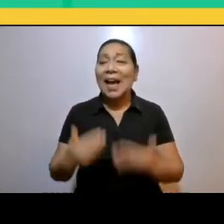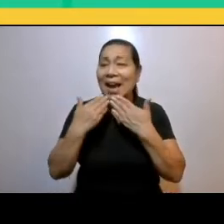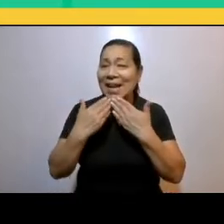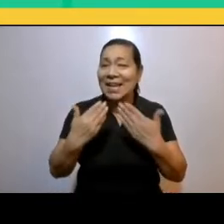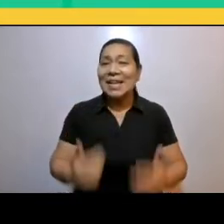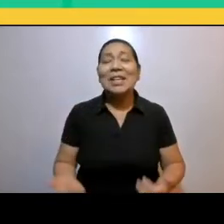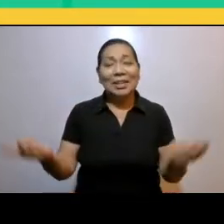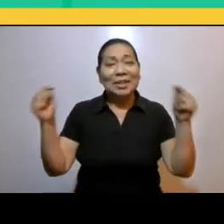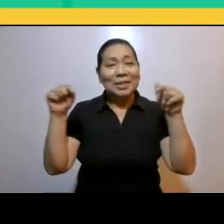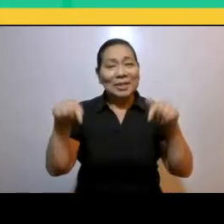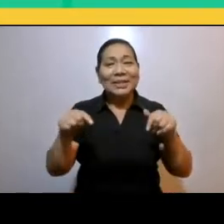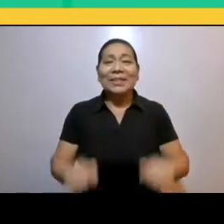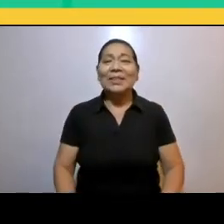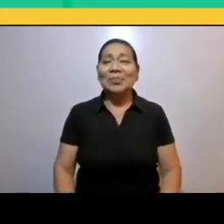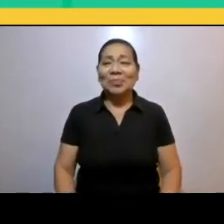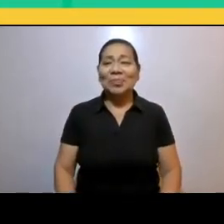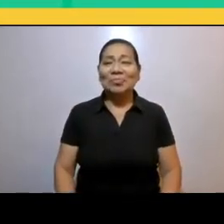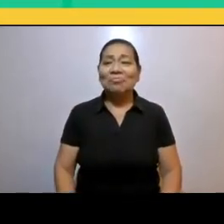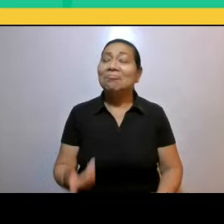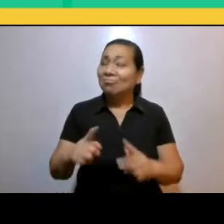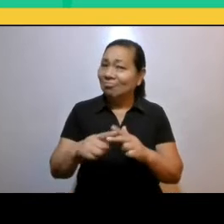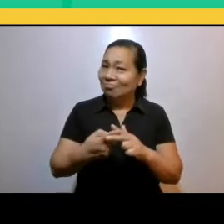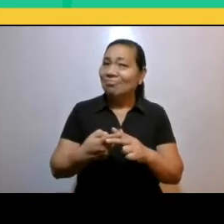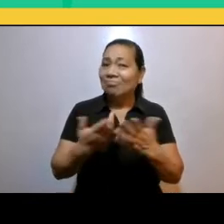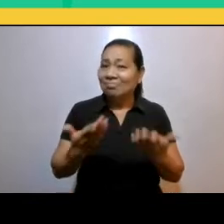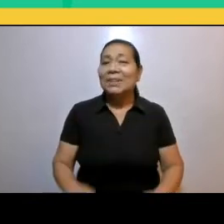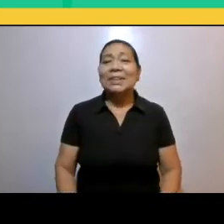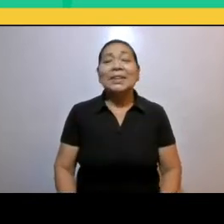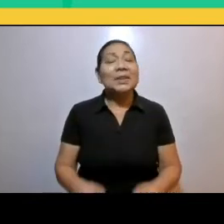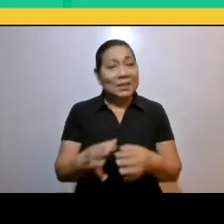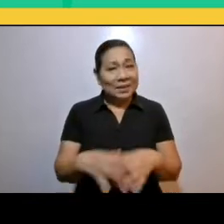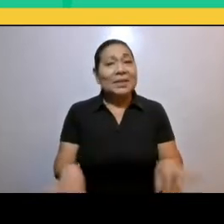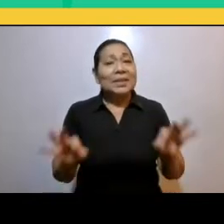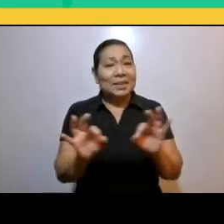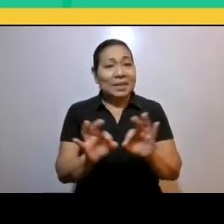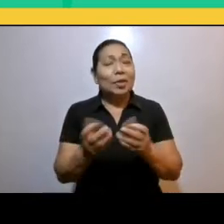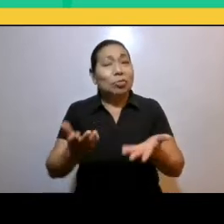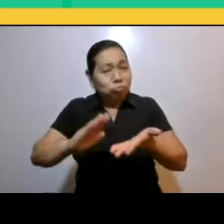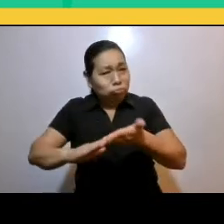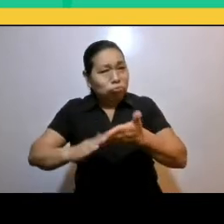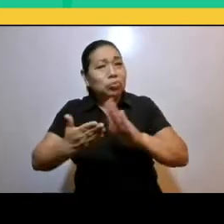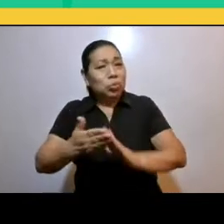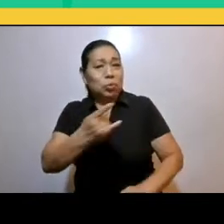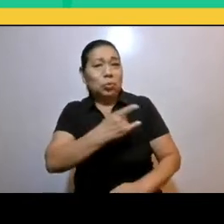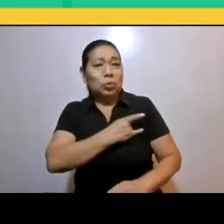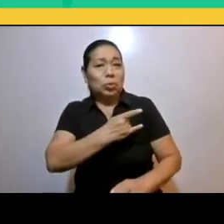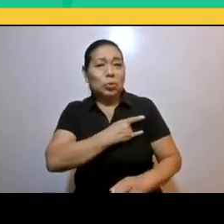gracias por estar aquí y por la iniciativa, ¿no? Que creo tan importante en una comunidad